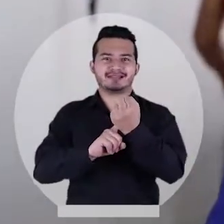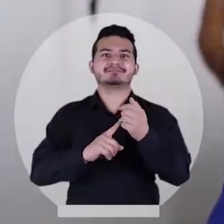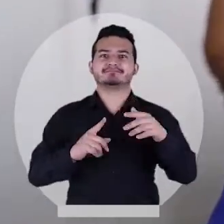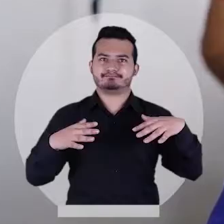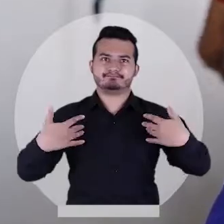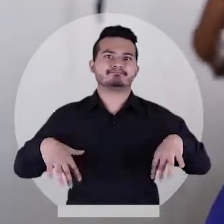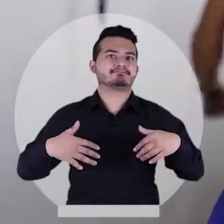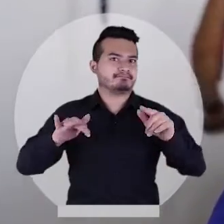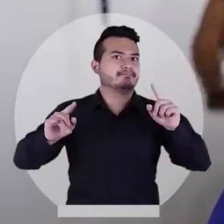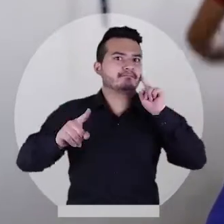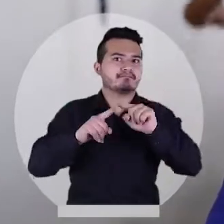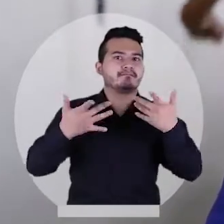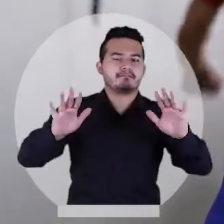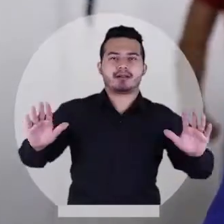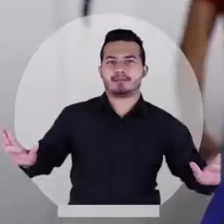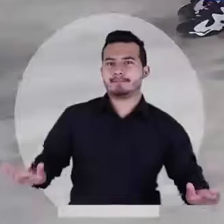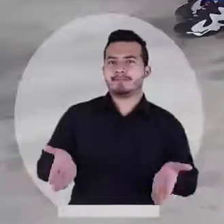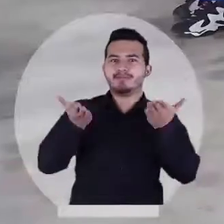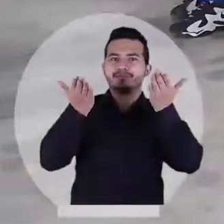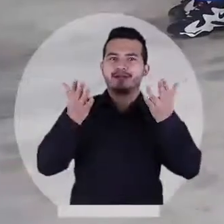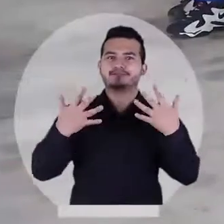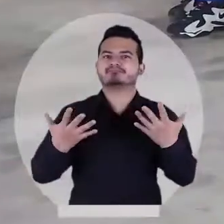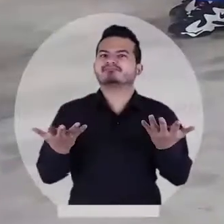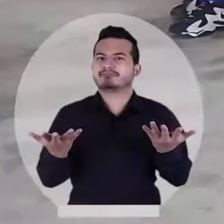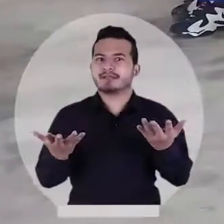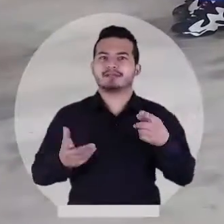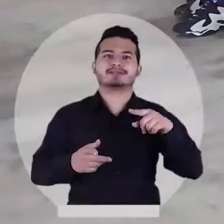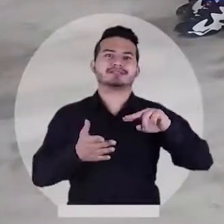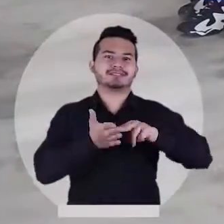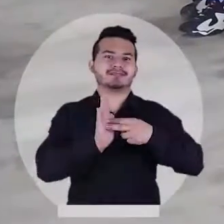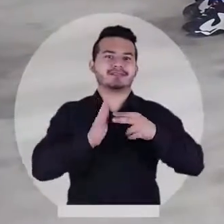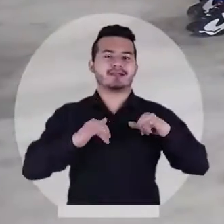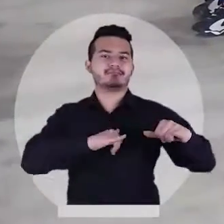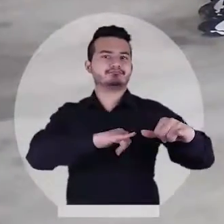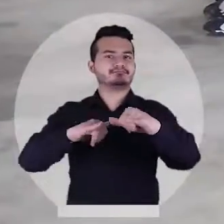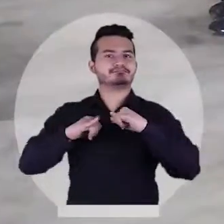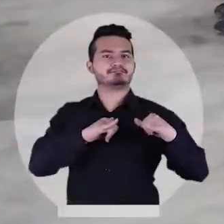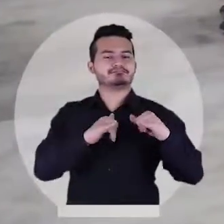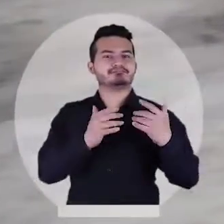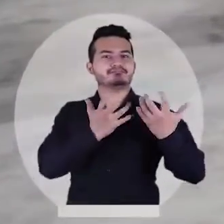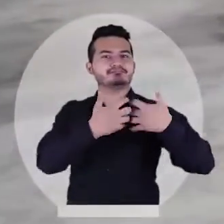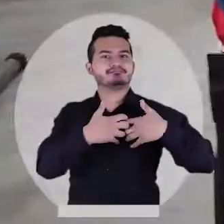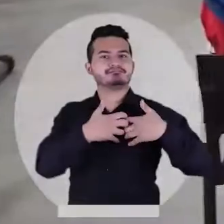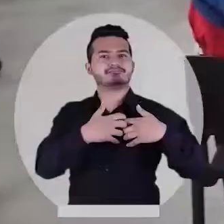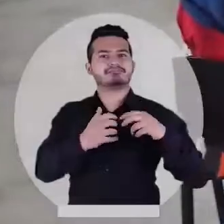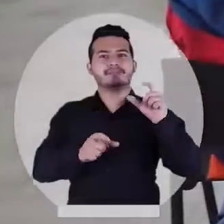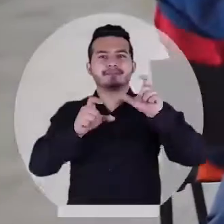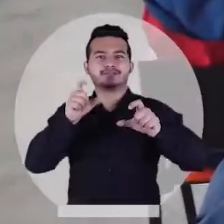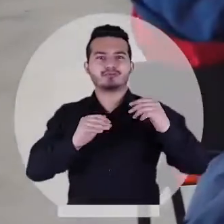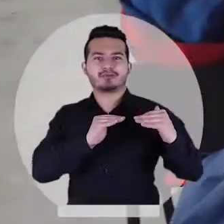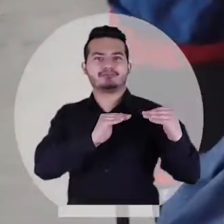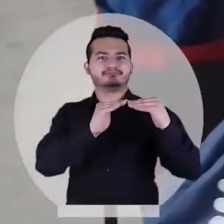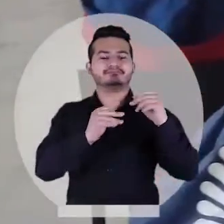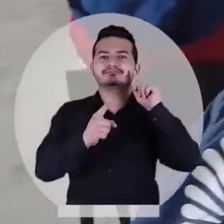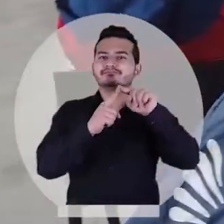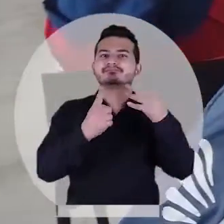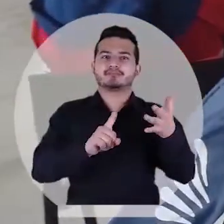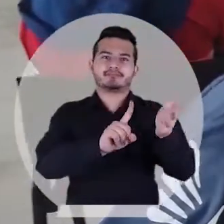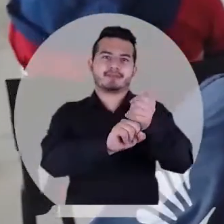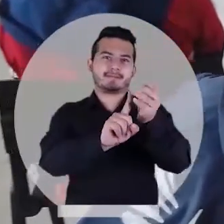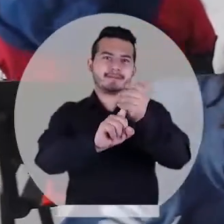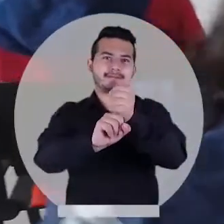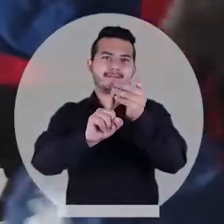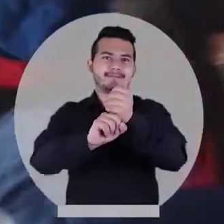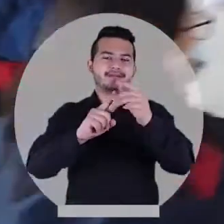la inclusión social, un medio hacia la superación personal, un medio a la independencia funcional y desde luego